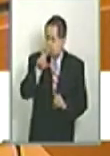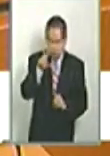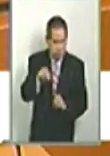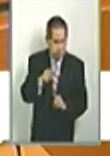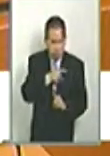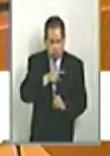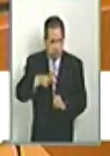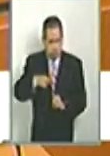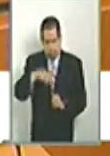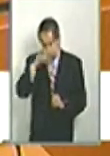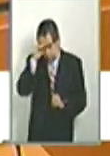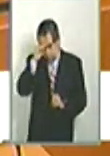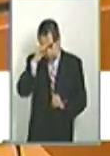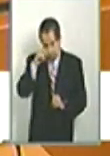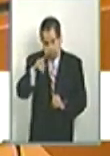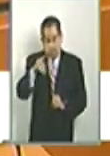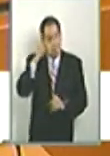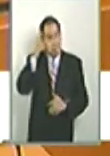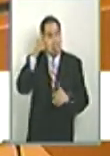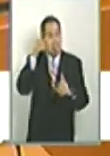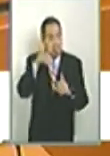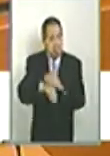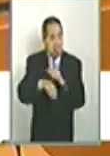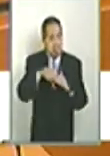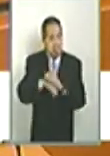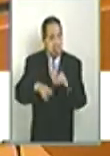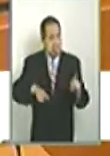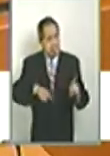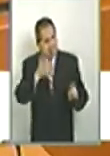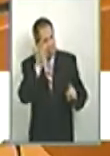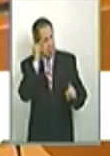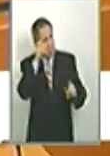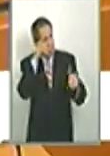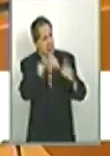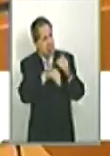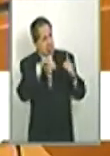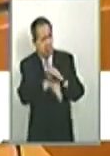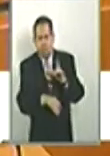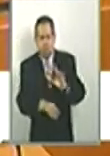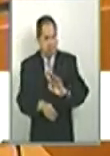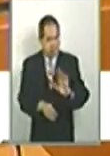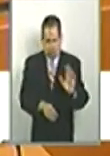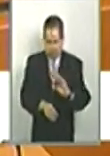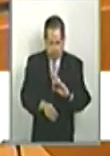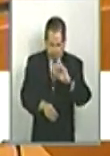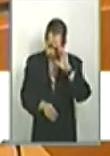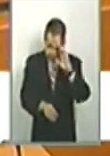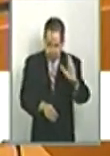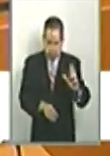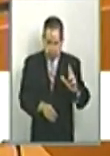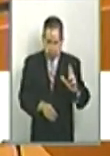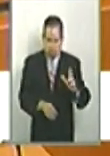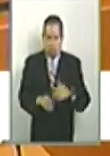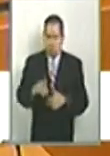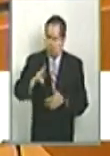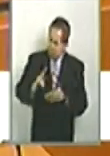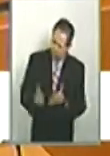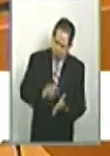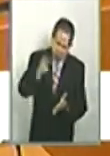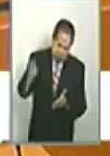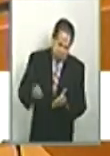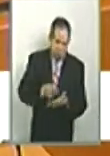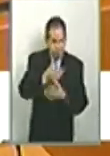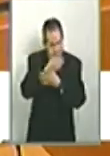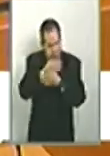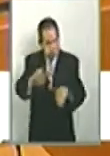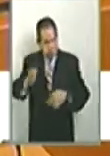a apostar al fracaso del gobierno federal. Por el contrario, como lo hemos manifestado, lo reitero